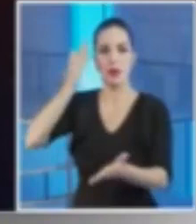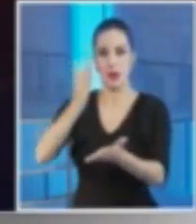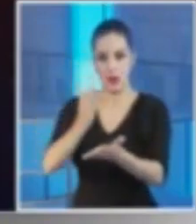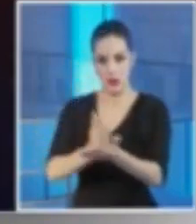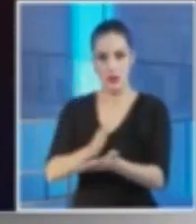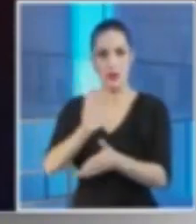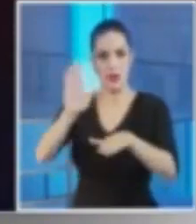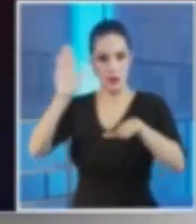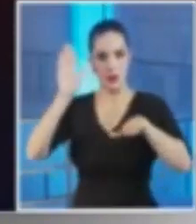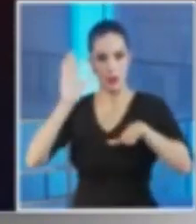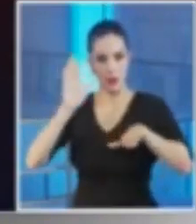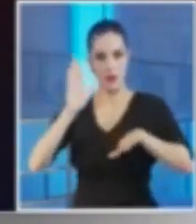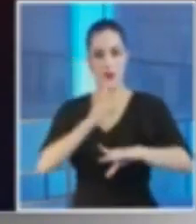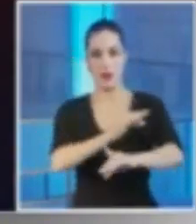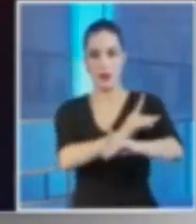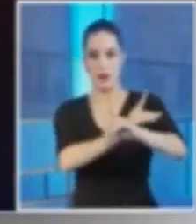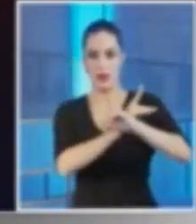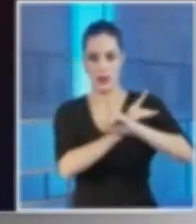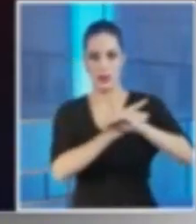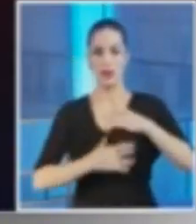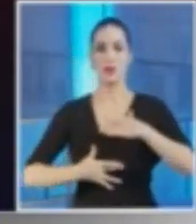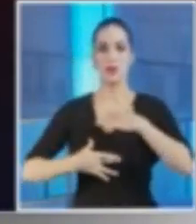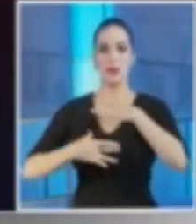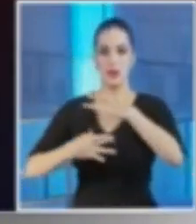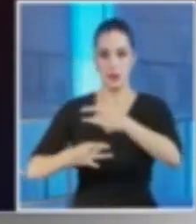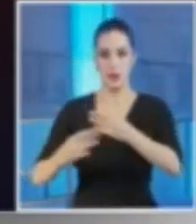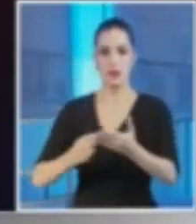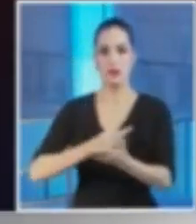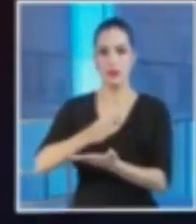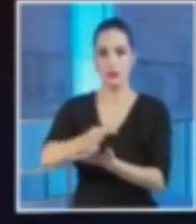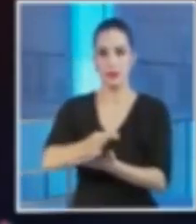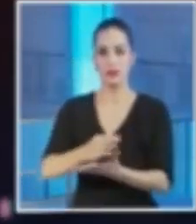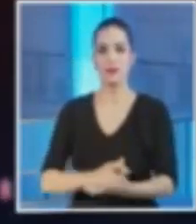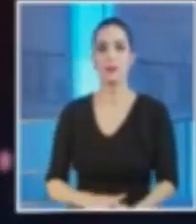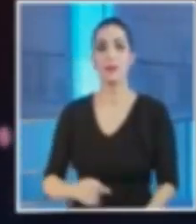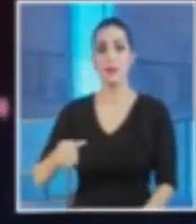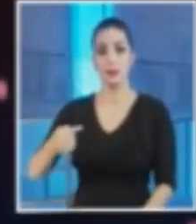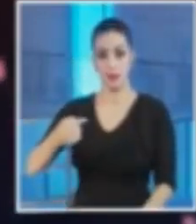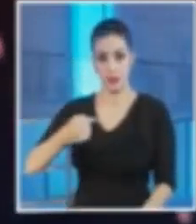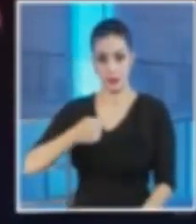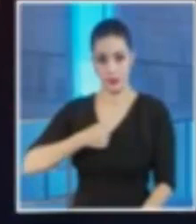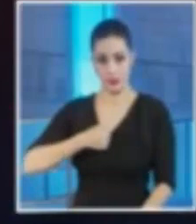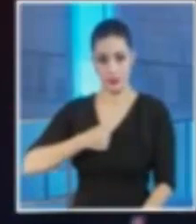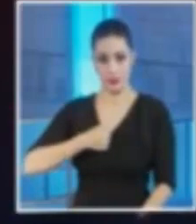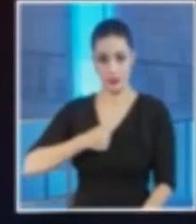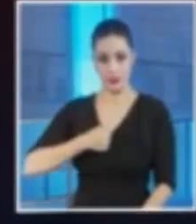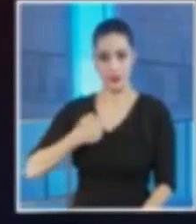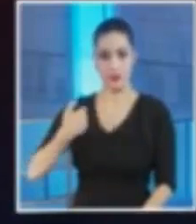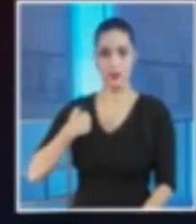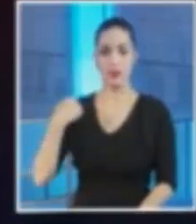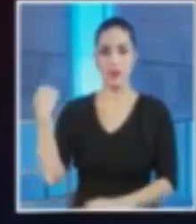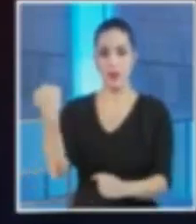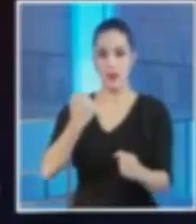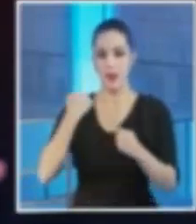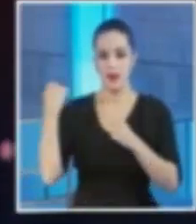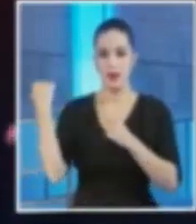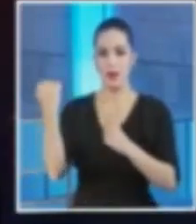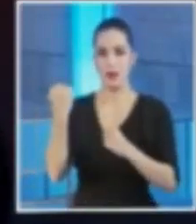promete y que defiende los intereses del pueblo. Yo tengo la